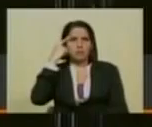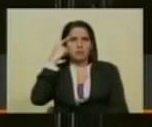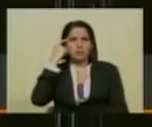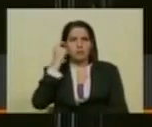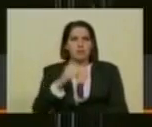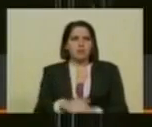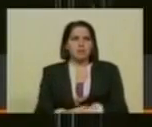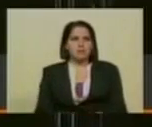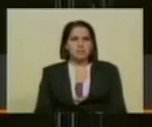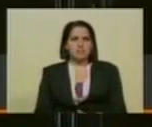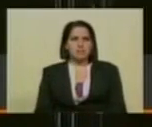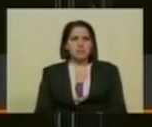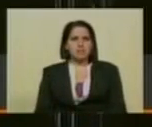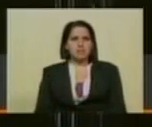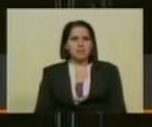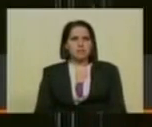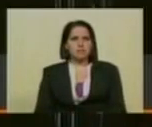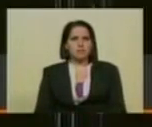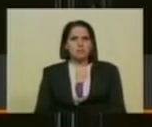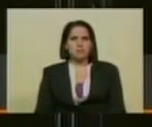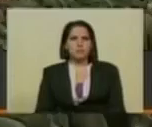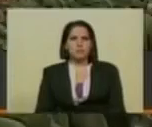Seguramente lo han leído, ¿no?